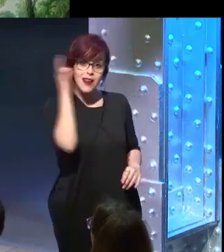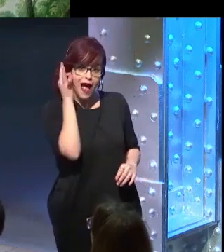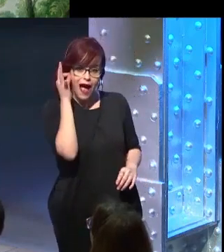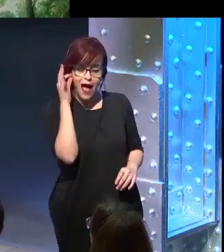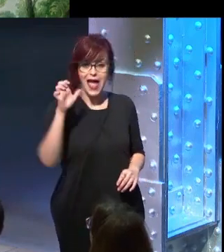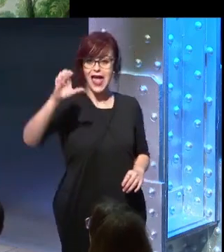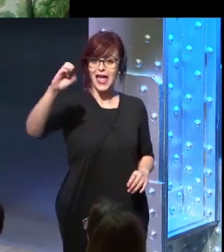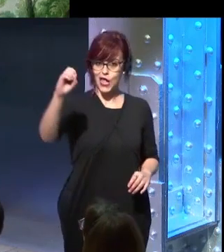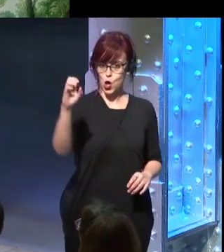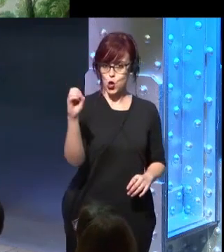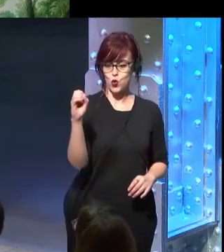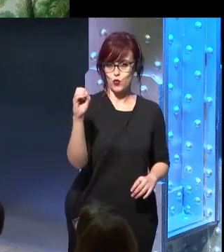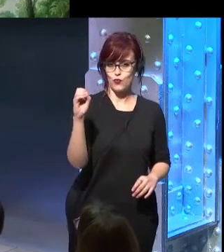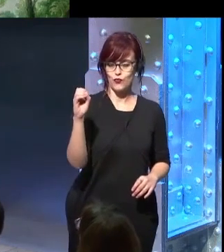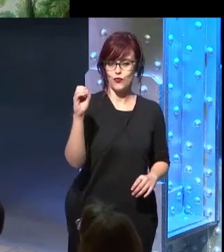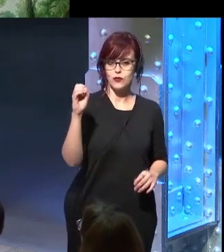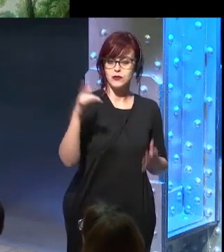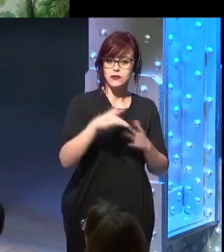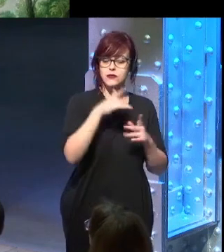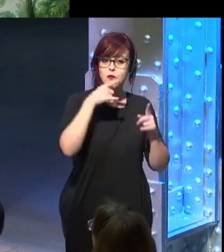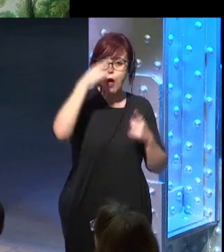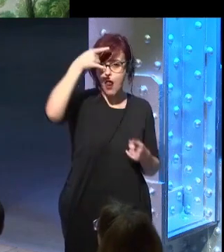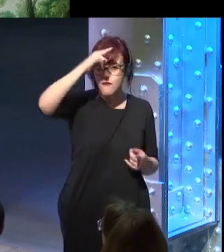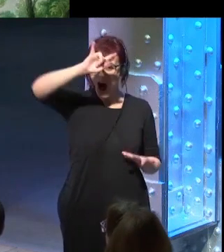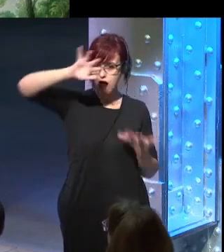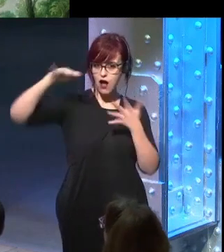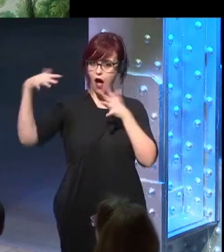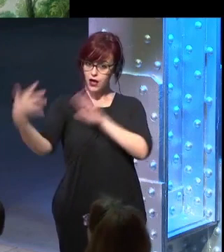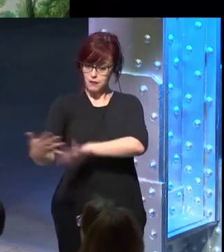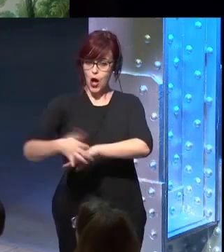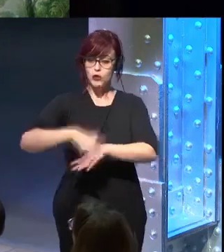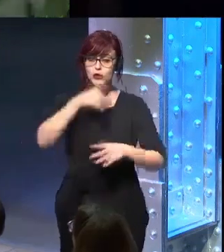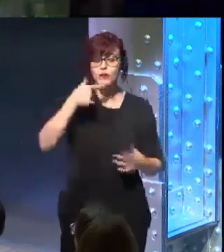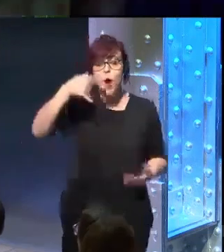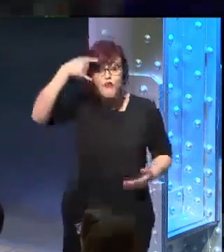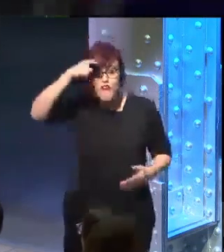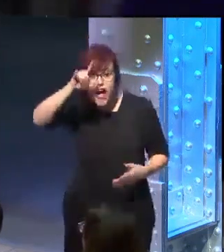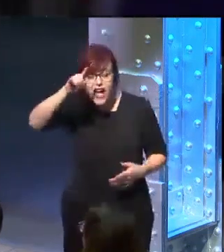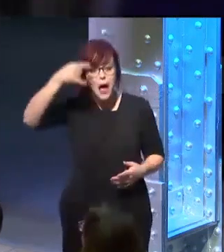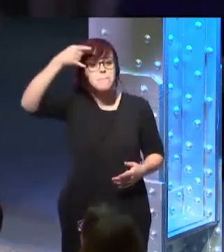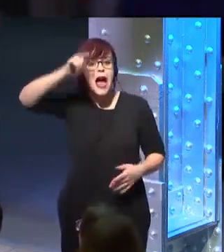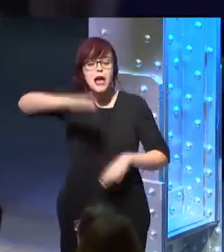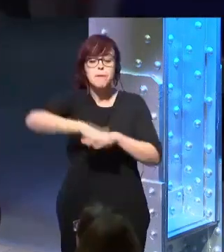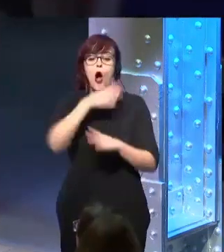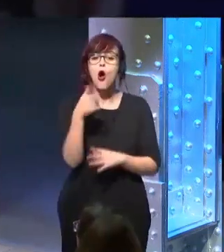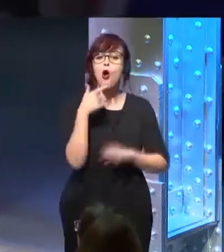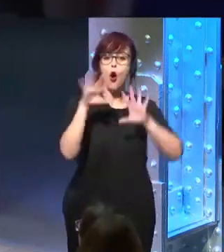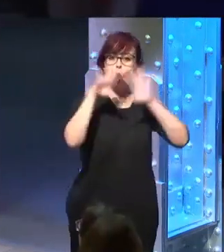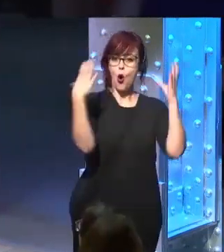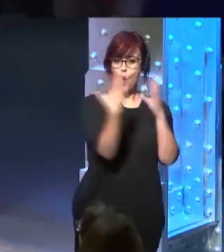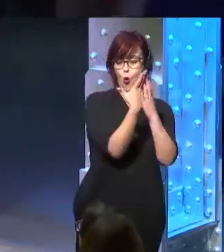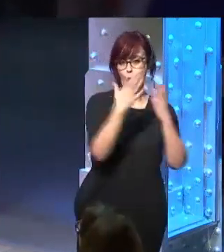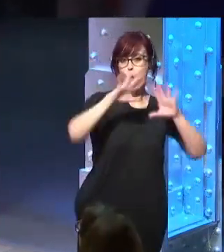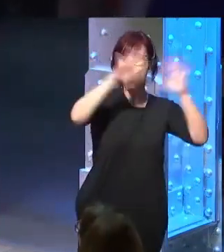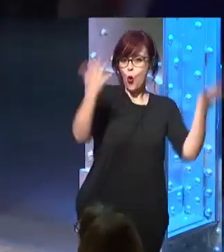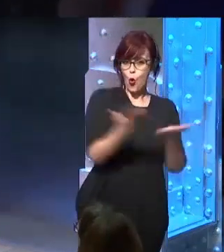que se convierte en una vaca. Aquí ella es la vaca y se es convertida en vaca por Júpiter. Entonces no puede